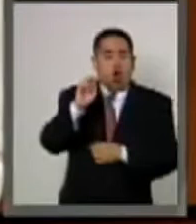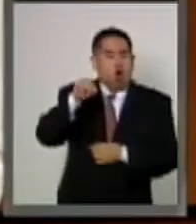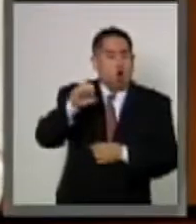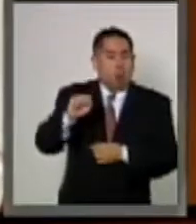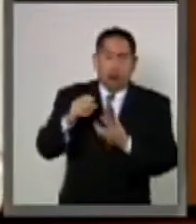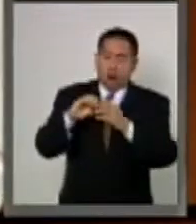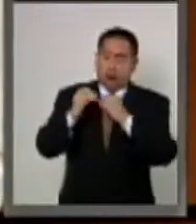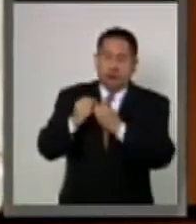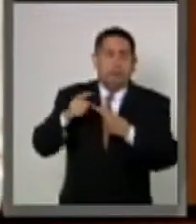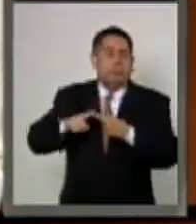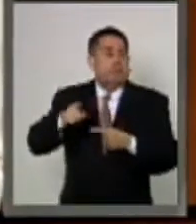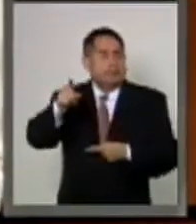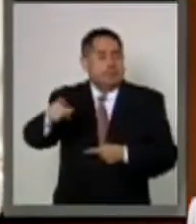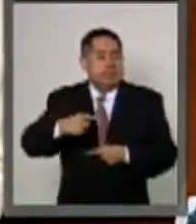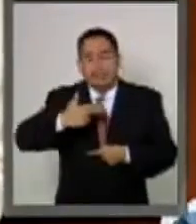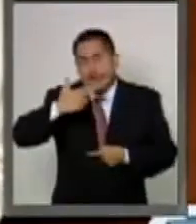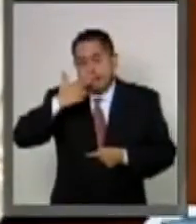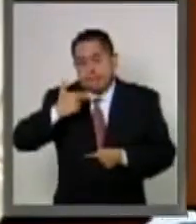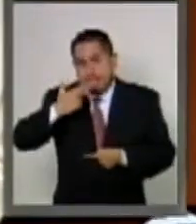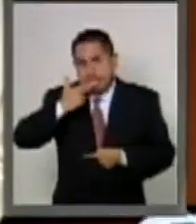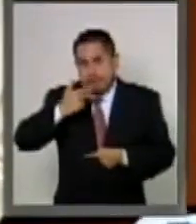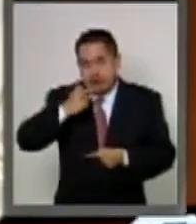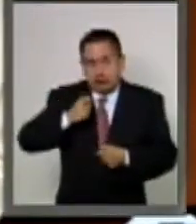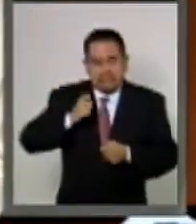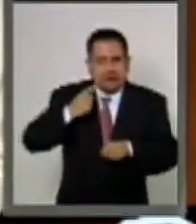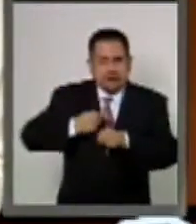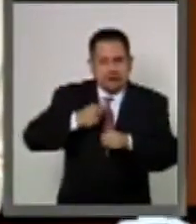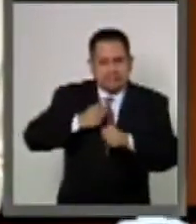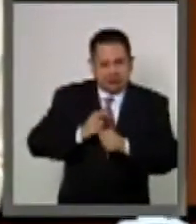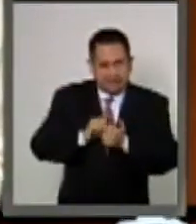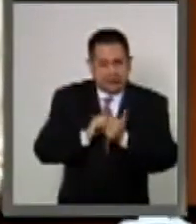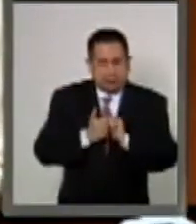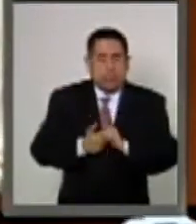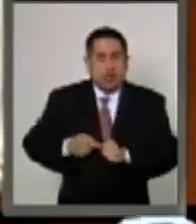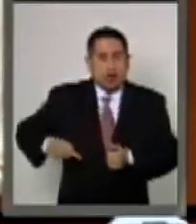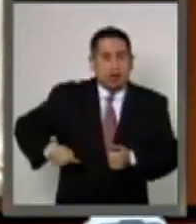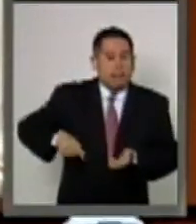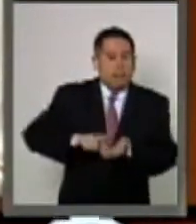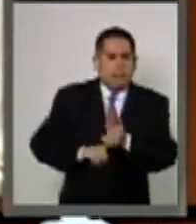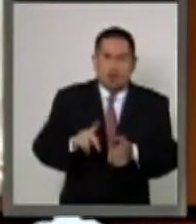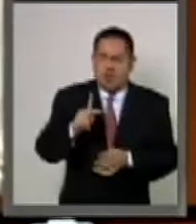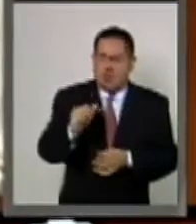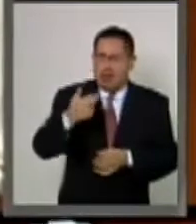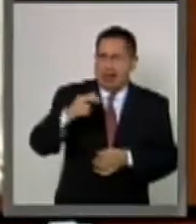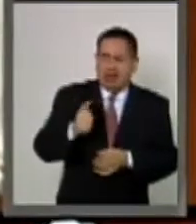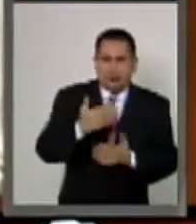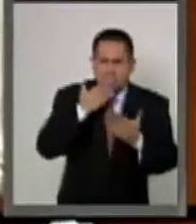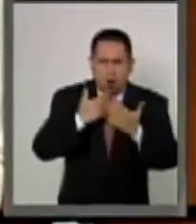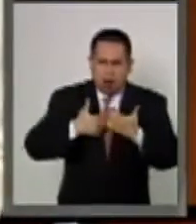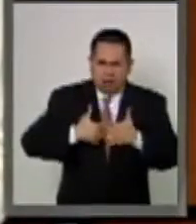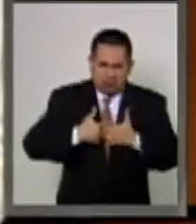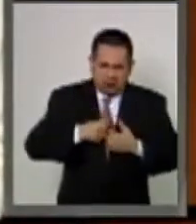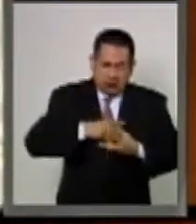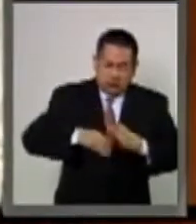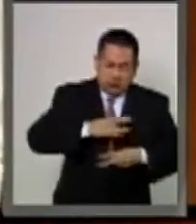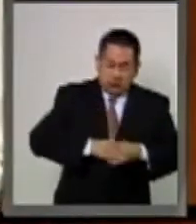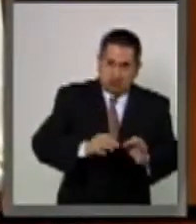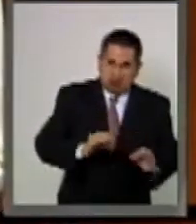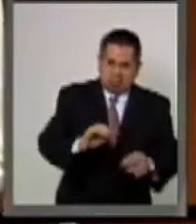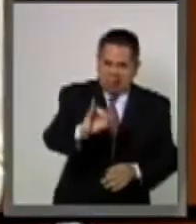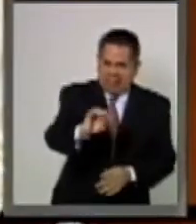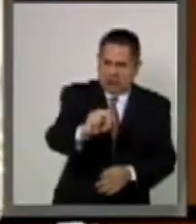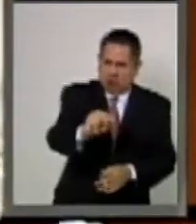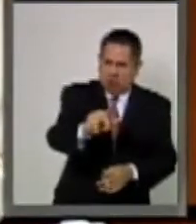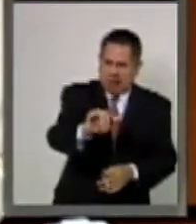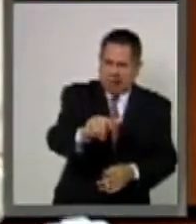la diabetes es una enfermedad crónica que aparece cuando el páncreas no produce suficiente insulina o cuando el